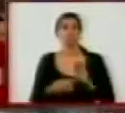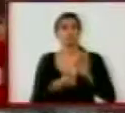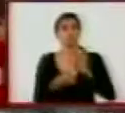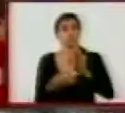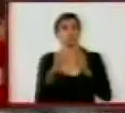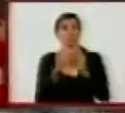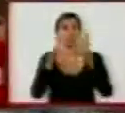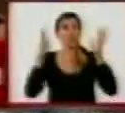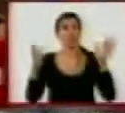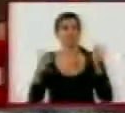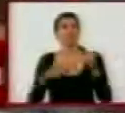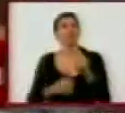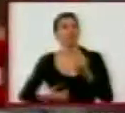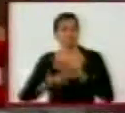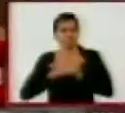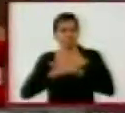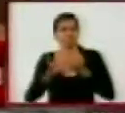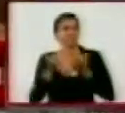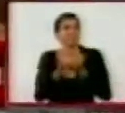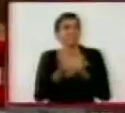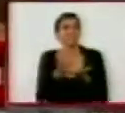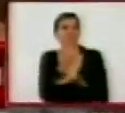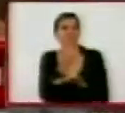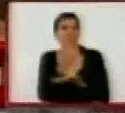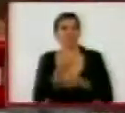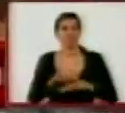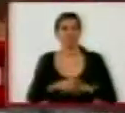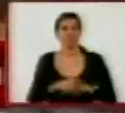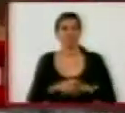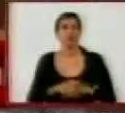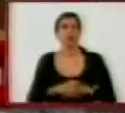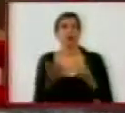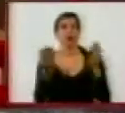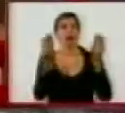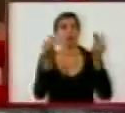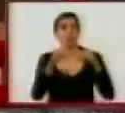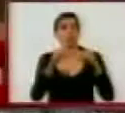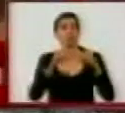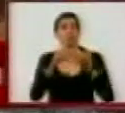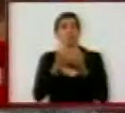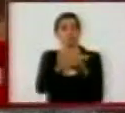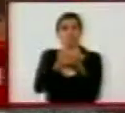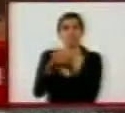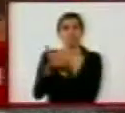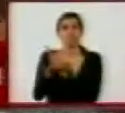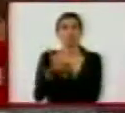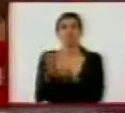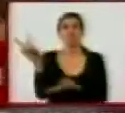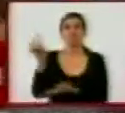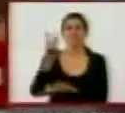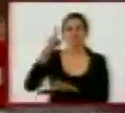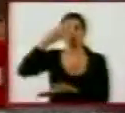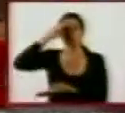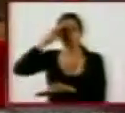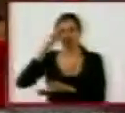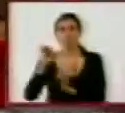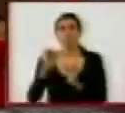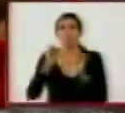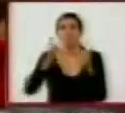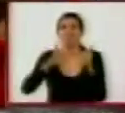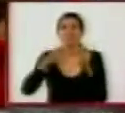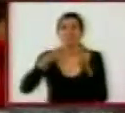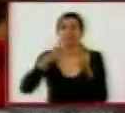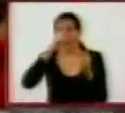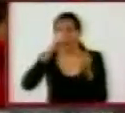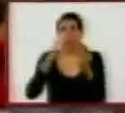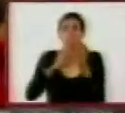esa solidaridad ha sido el convenio integral de cooperación que entre nuestros dos países hemos firmado desde el año 2000.